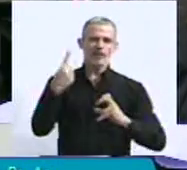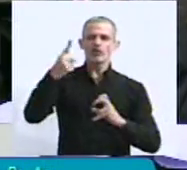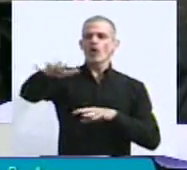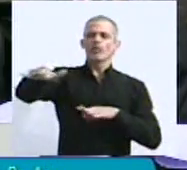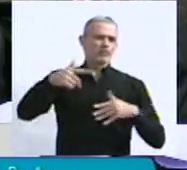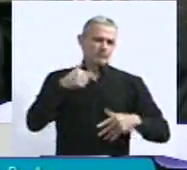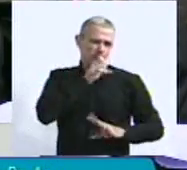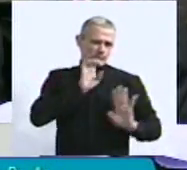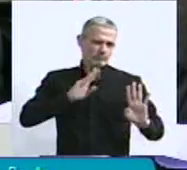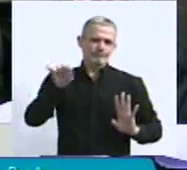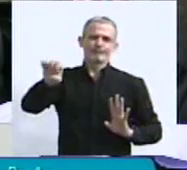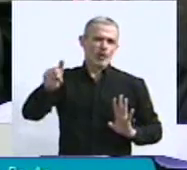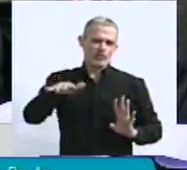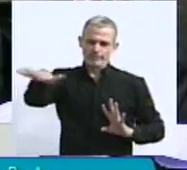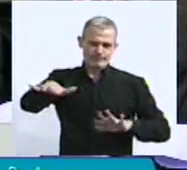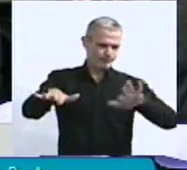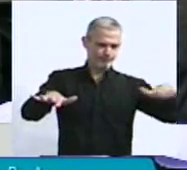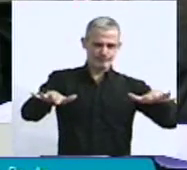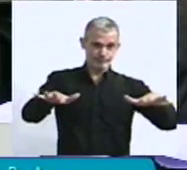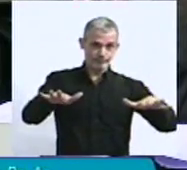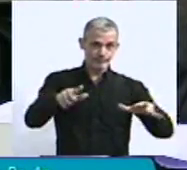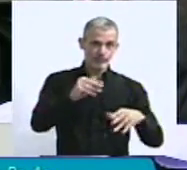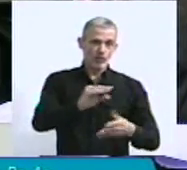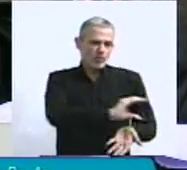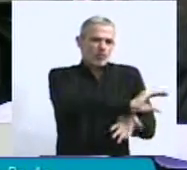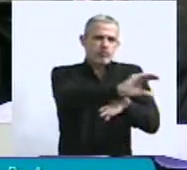nombrar, más beneficiados por la asignación por hijo,